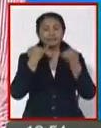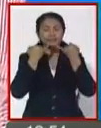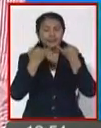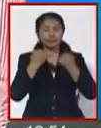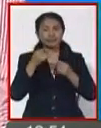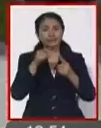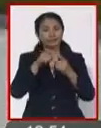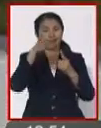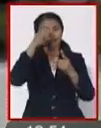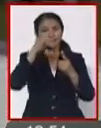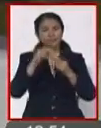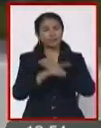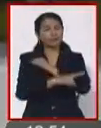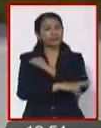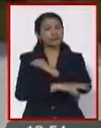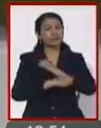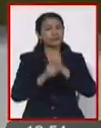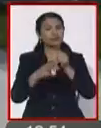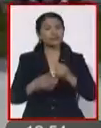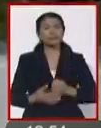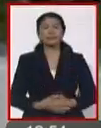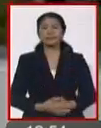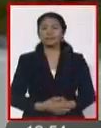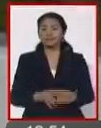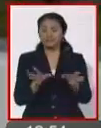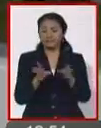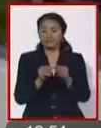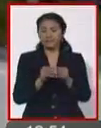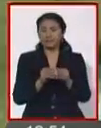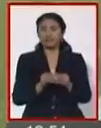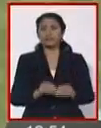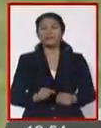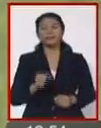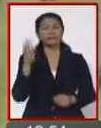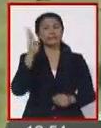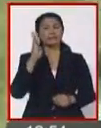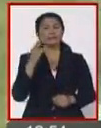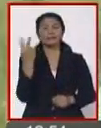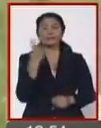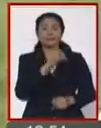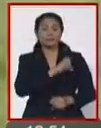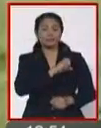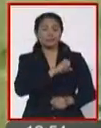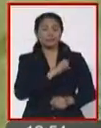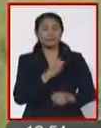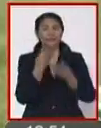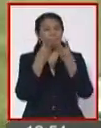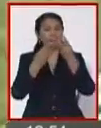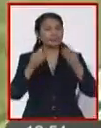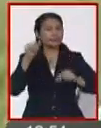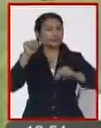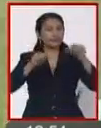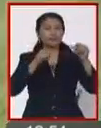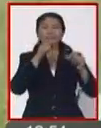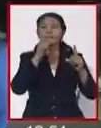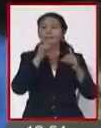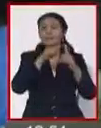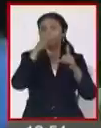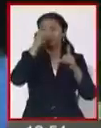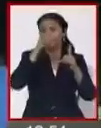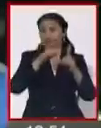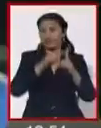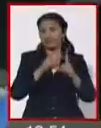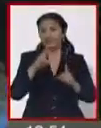Tardelli. La reunión que sostendrá la policía boliviana con la federal de Brasil ayudará a despejar varias dudas de quién era exactamente